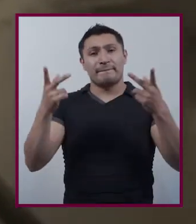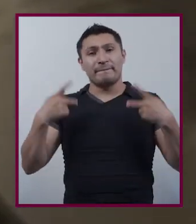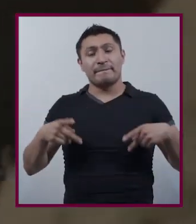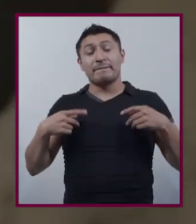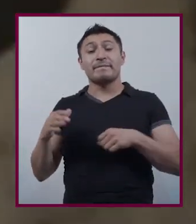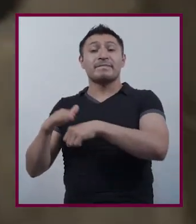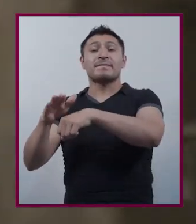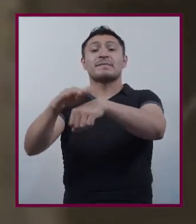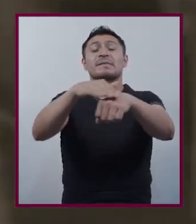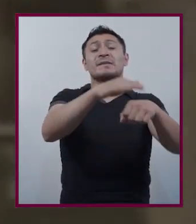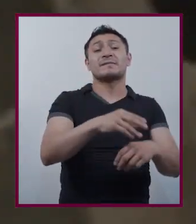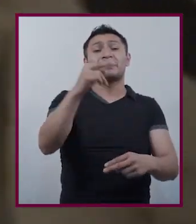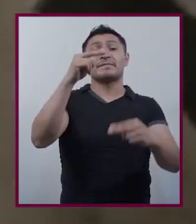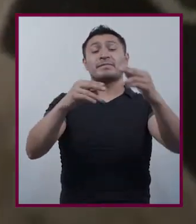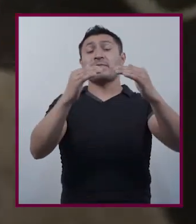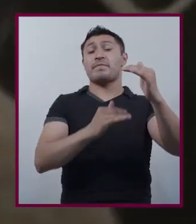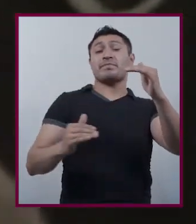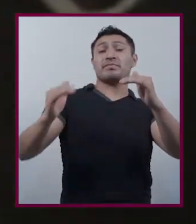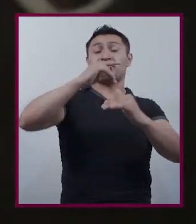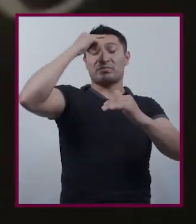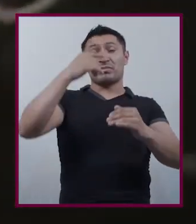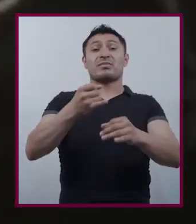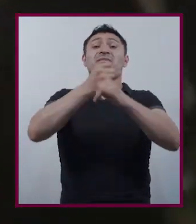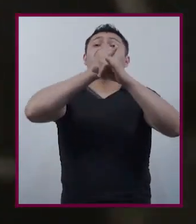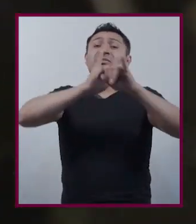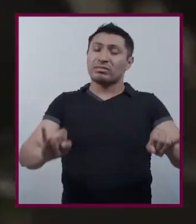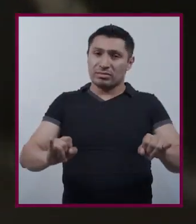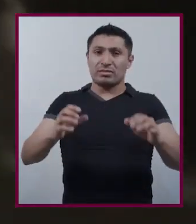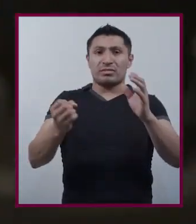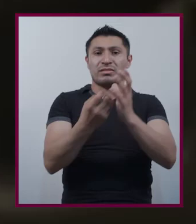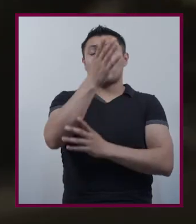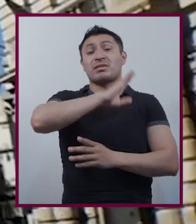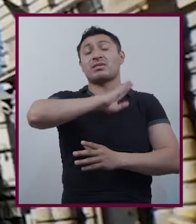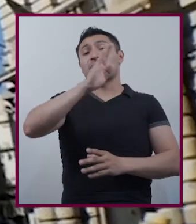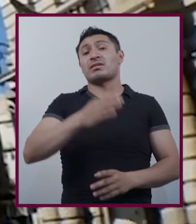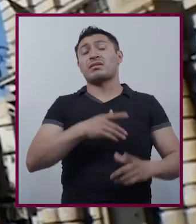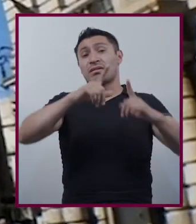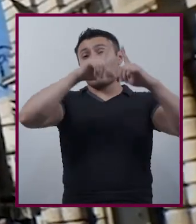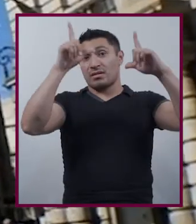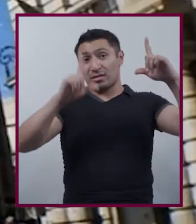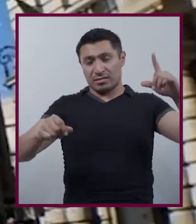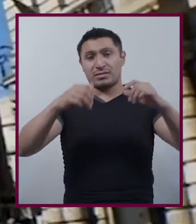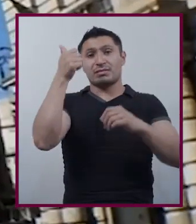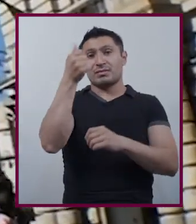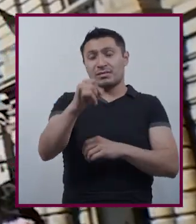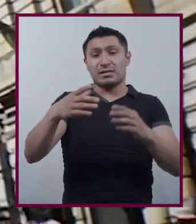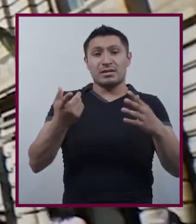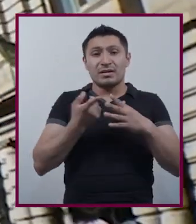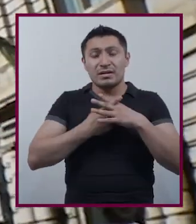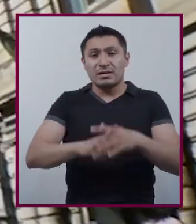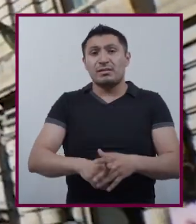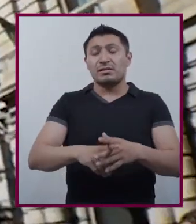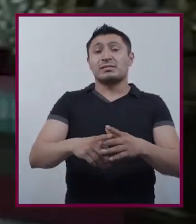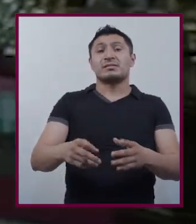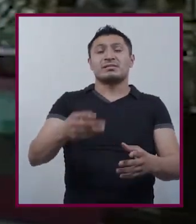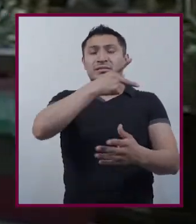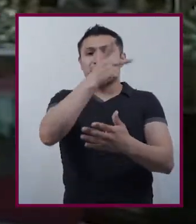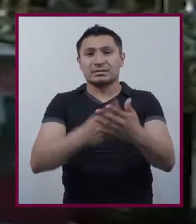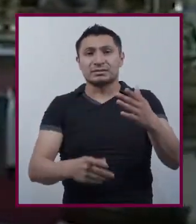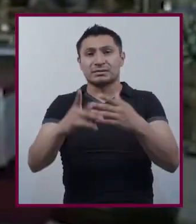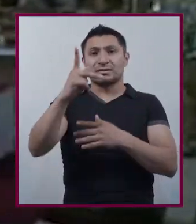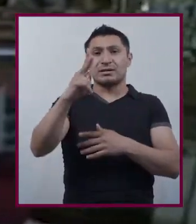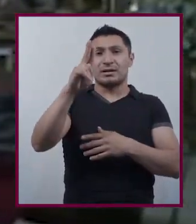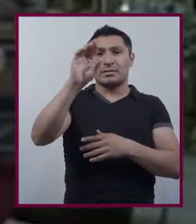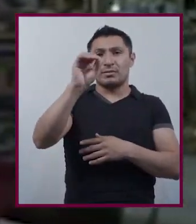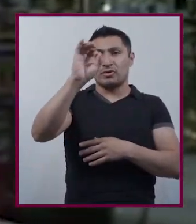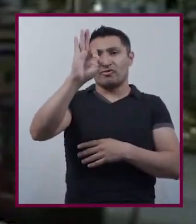y criollos de la clase alta para independizar a la Nueva España. Así nació la conspiración de la Profesa, la